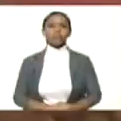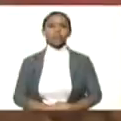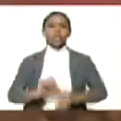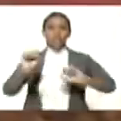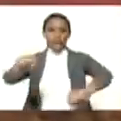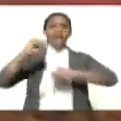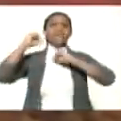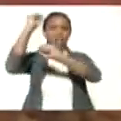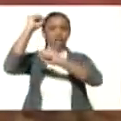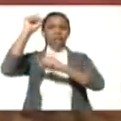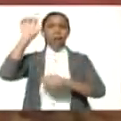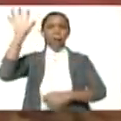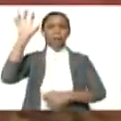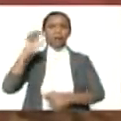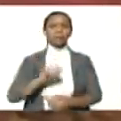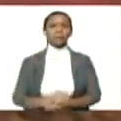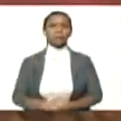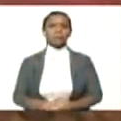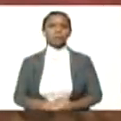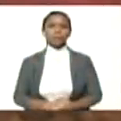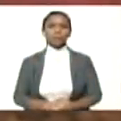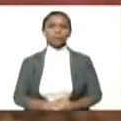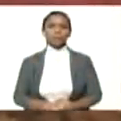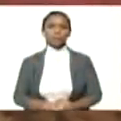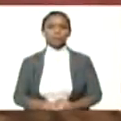¡Que viva la patria!